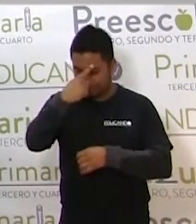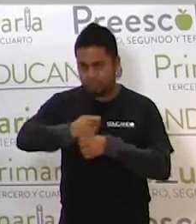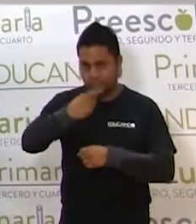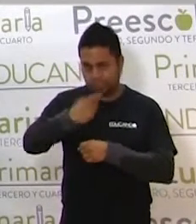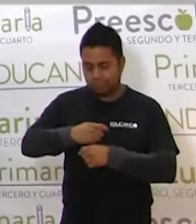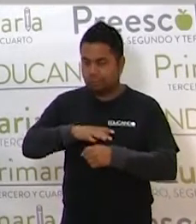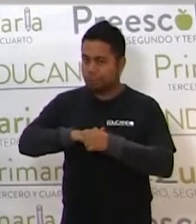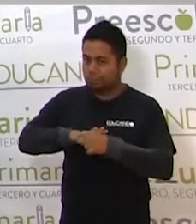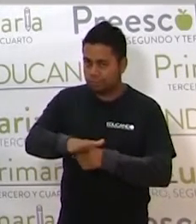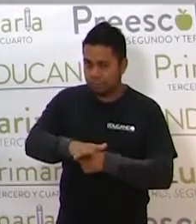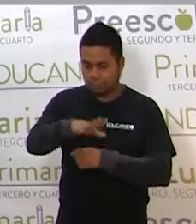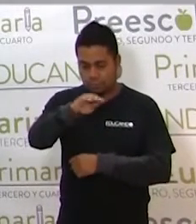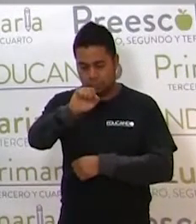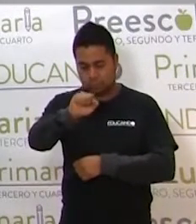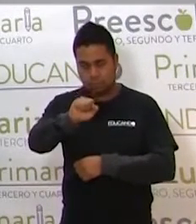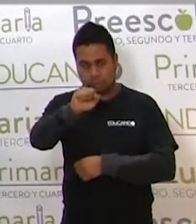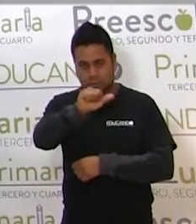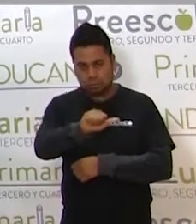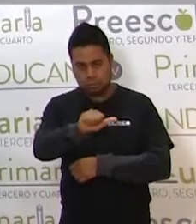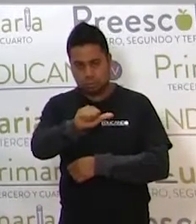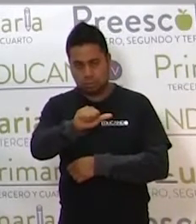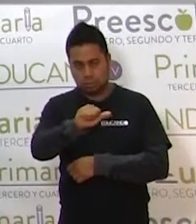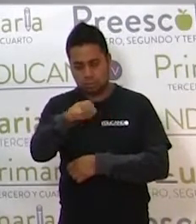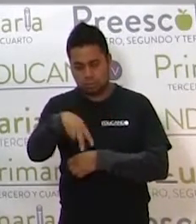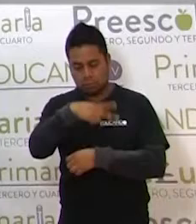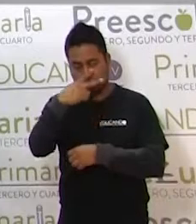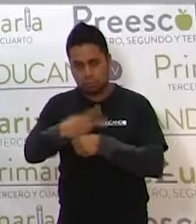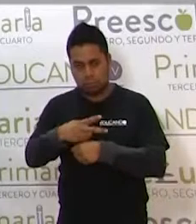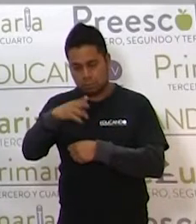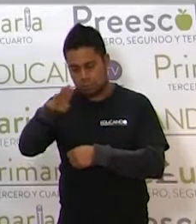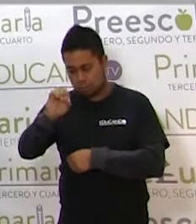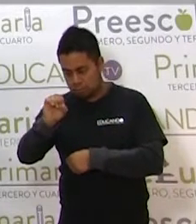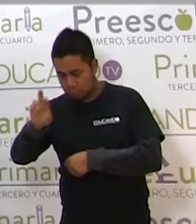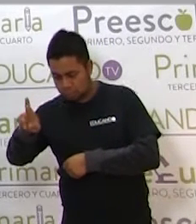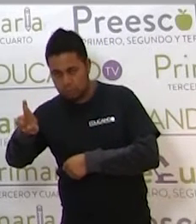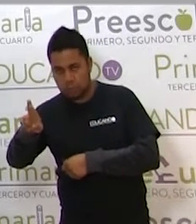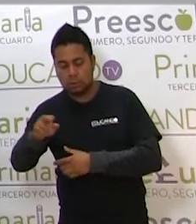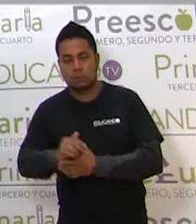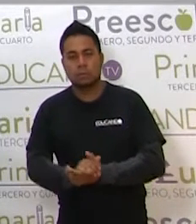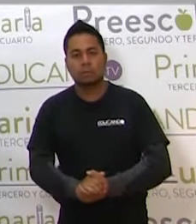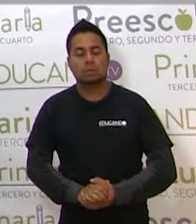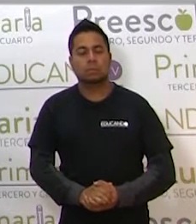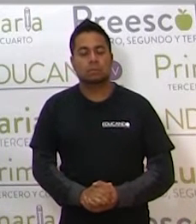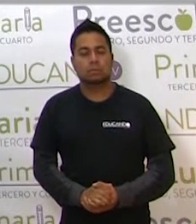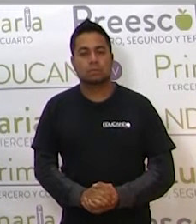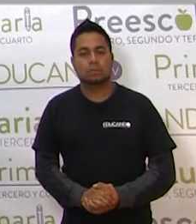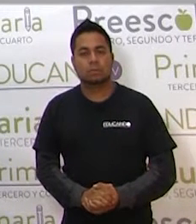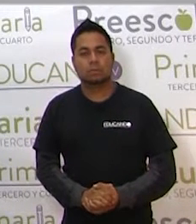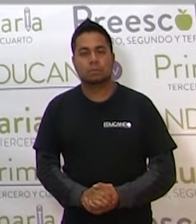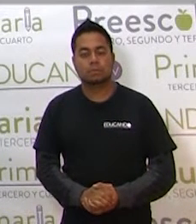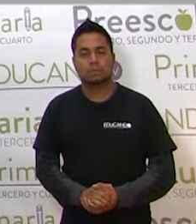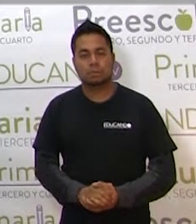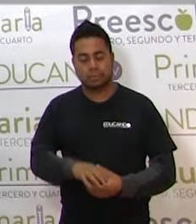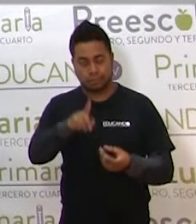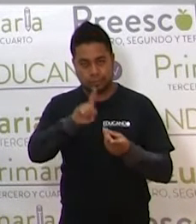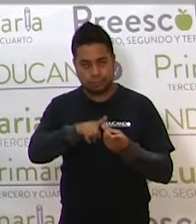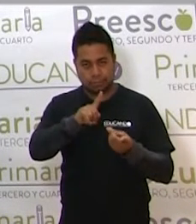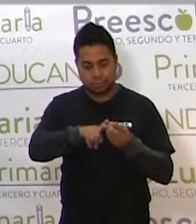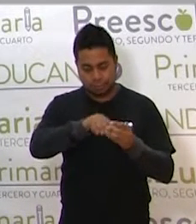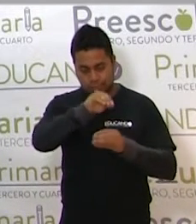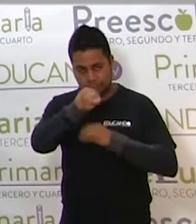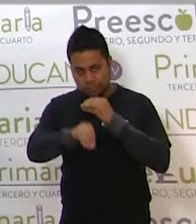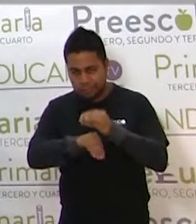que esa y la segunda por en dónde está ubicada la